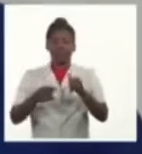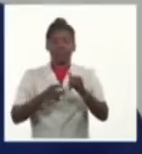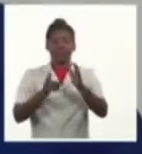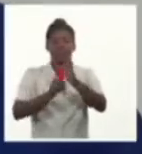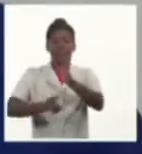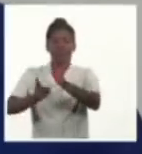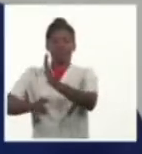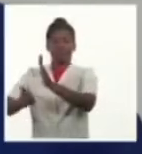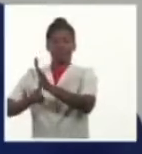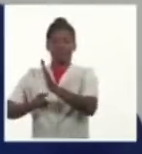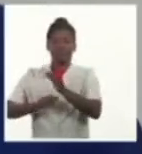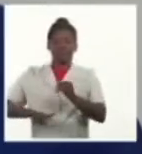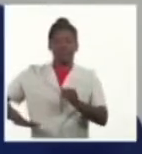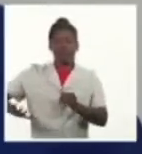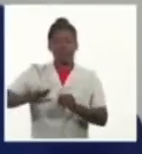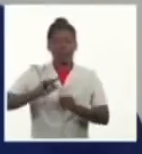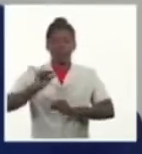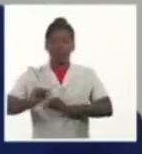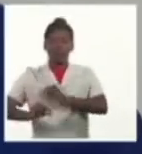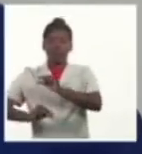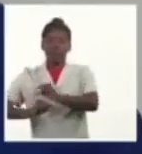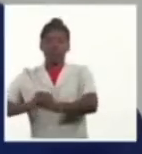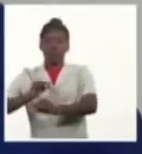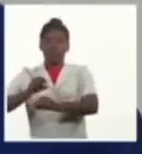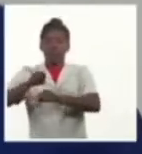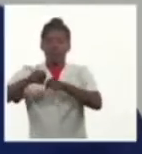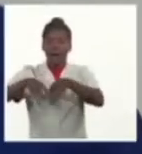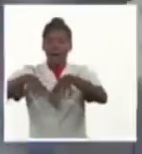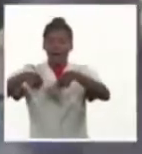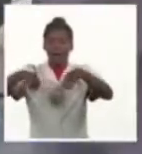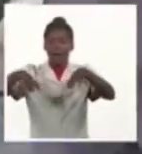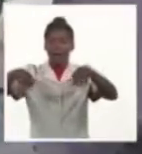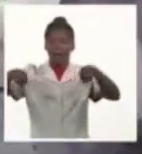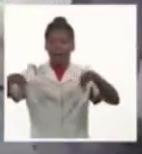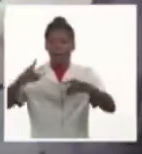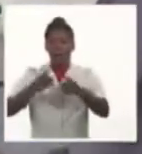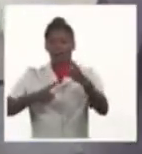supliendo poco a poco el déficit que tenemos de agua desmineralizada.